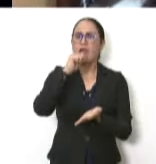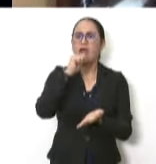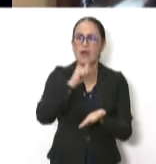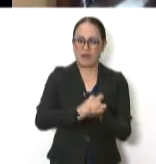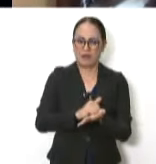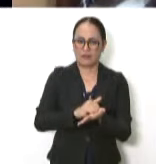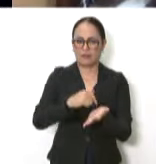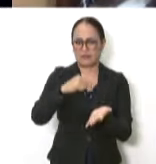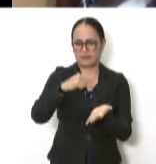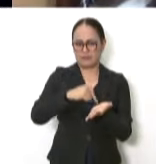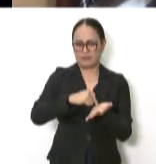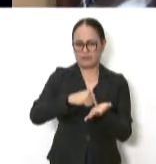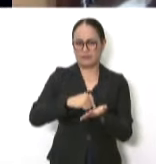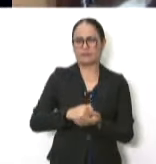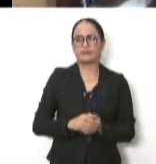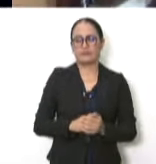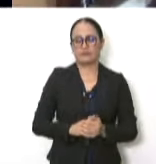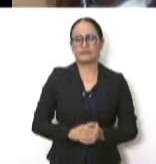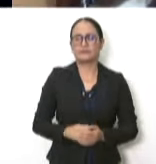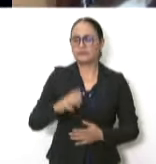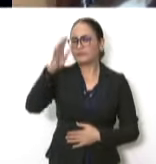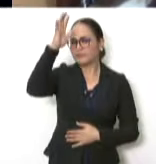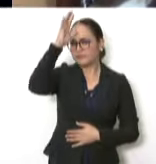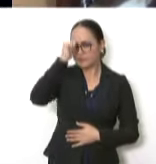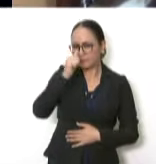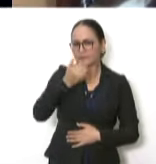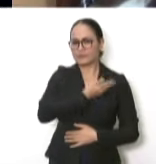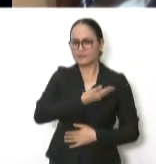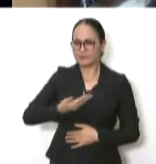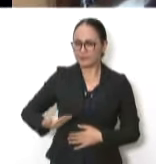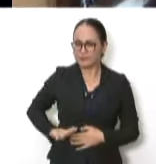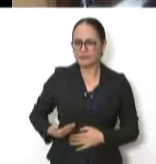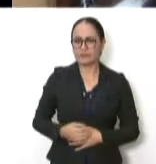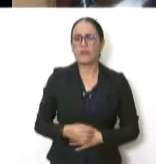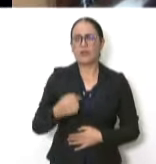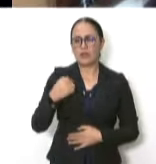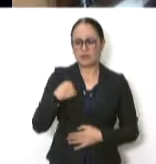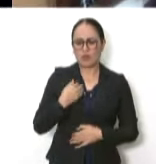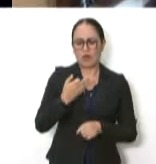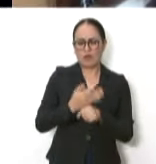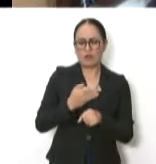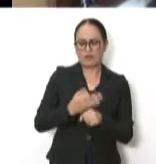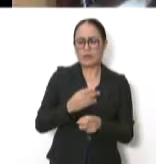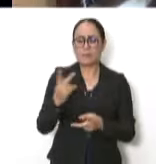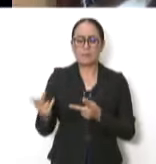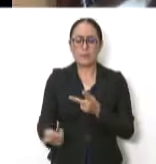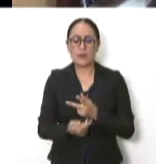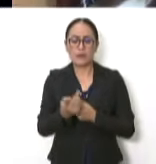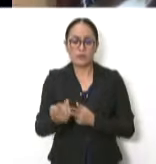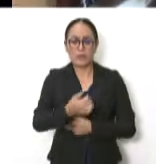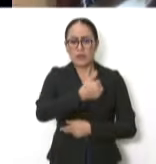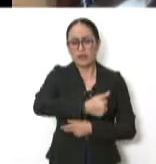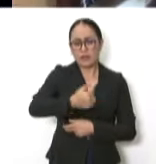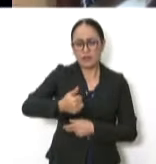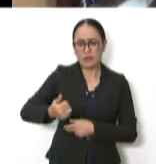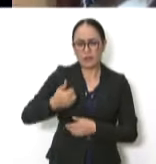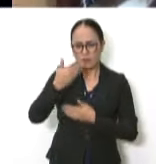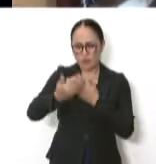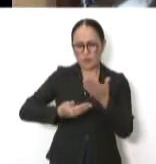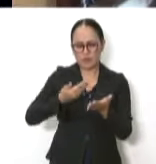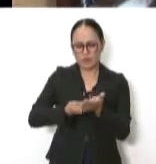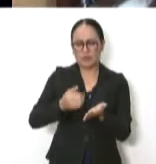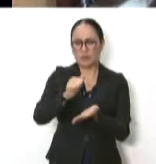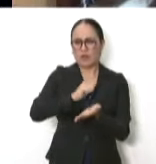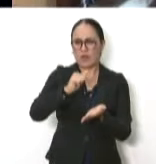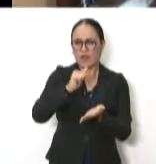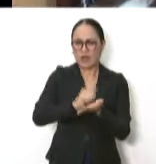el acta correspondiente. Con gusto, comisionado presidente. Me permito someter a su consideración el proyecto de acta de